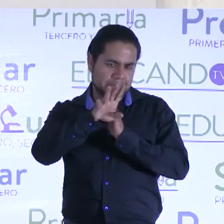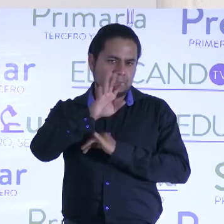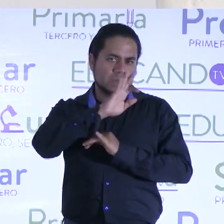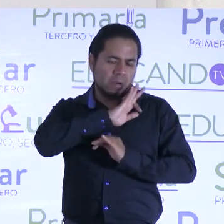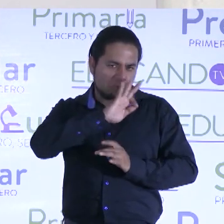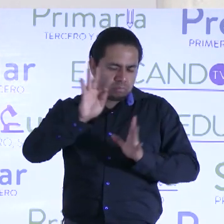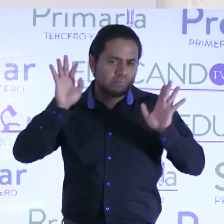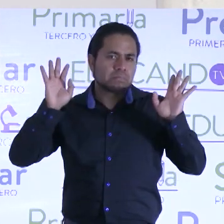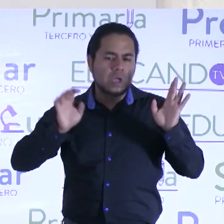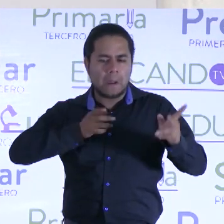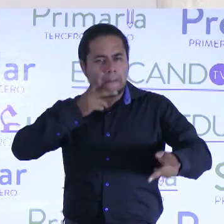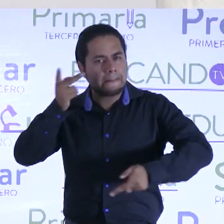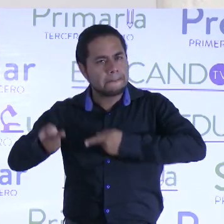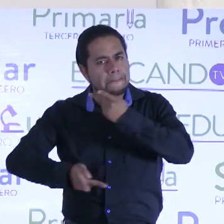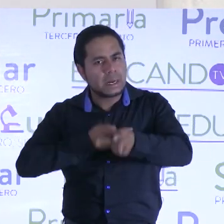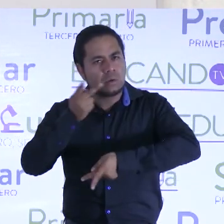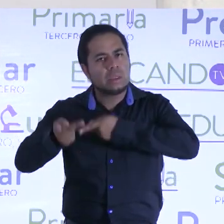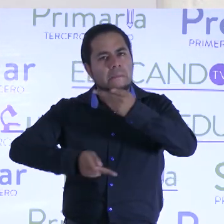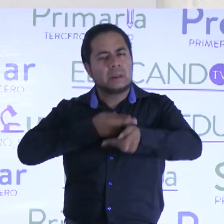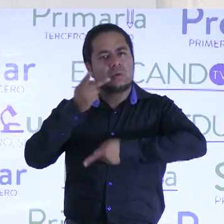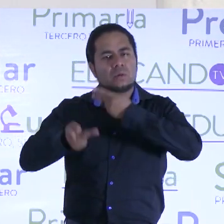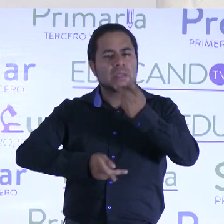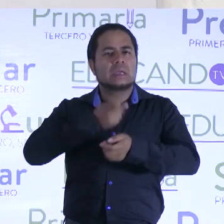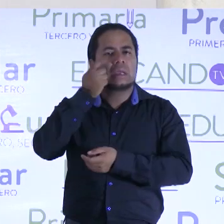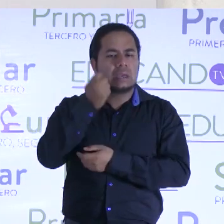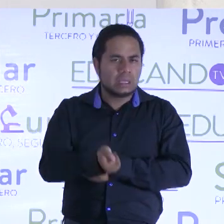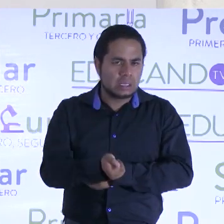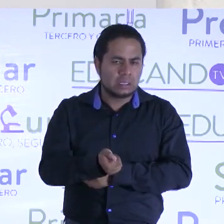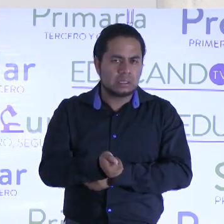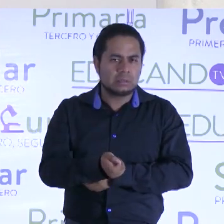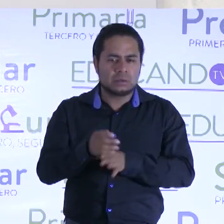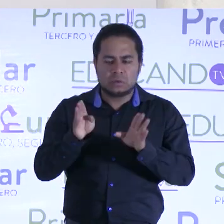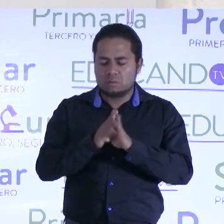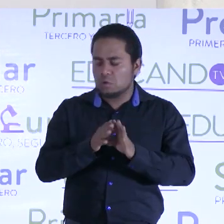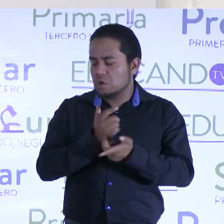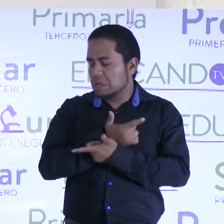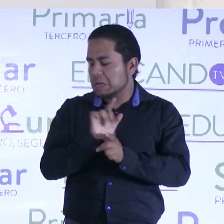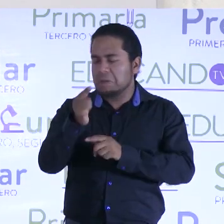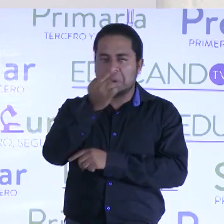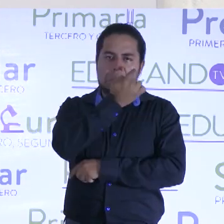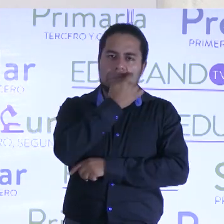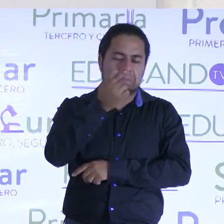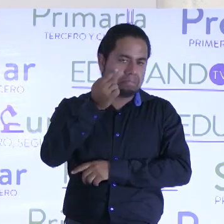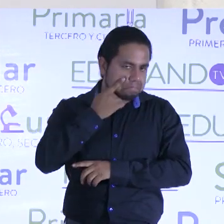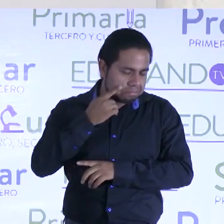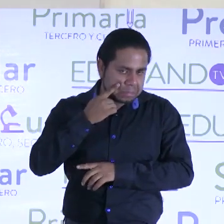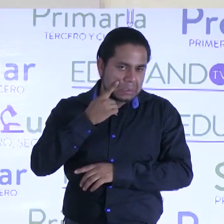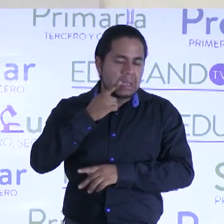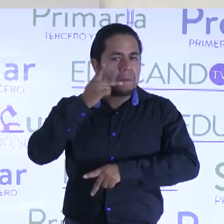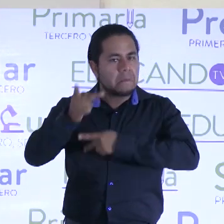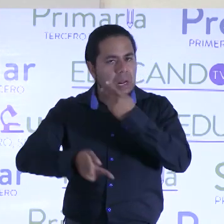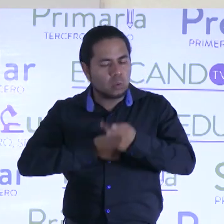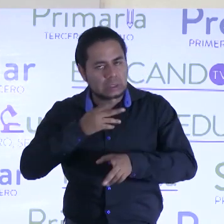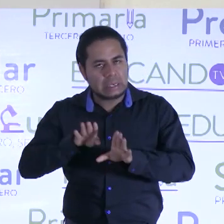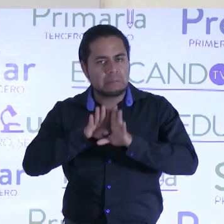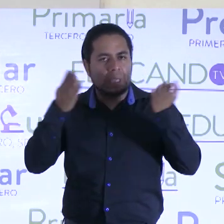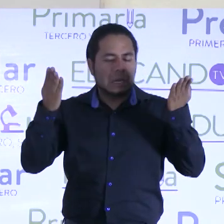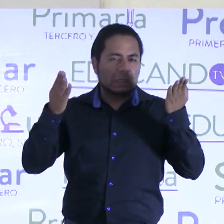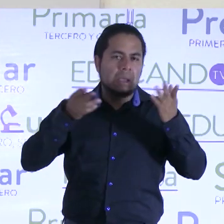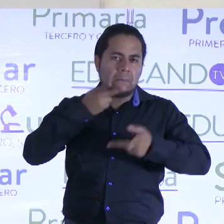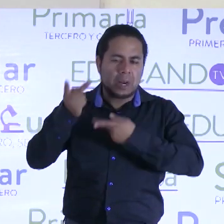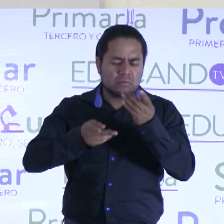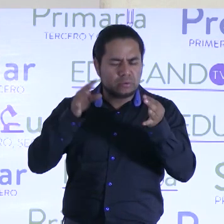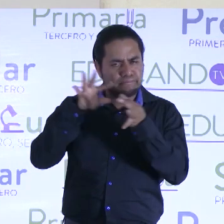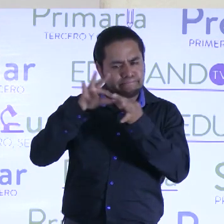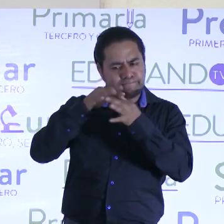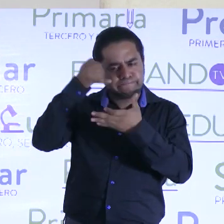realizar preguntas de forma como él lo desee. Una pregunta abierta, una pregunta detallada,